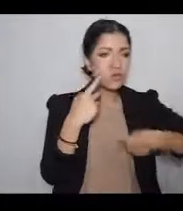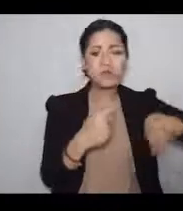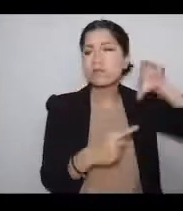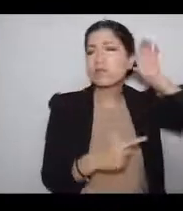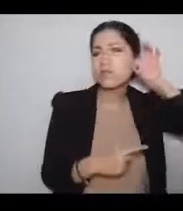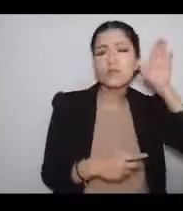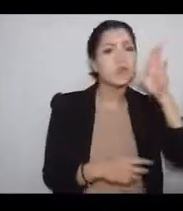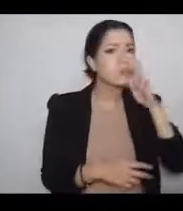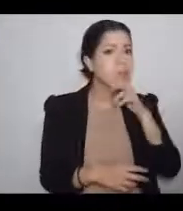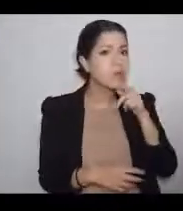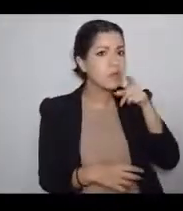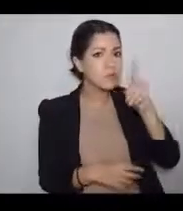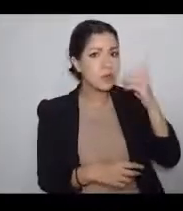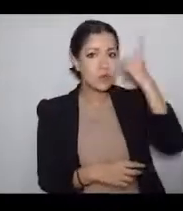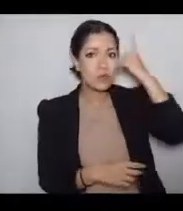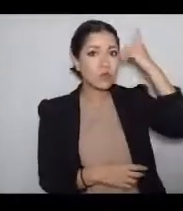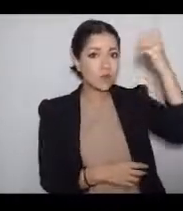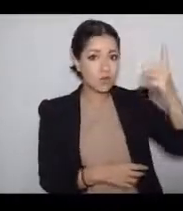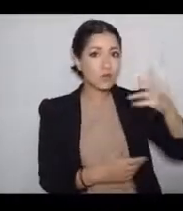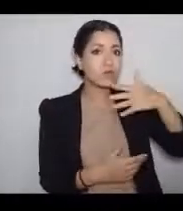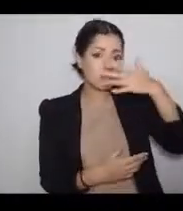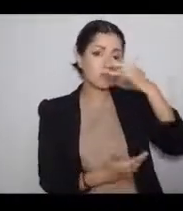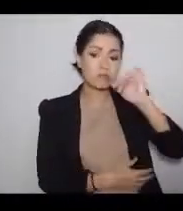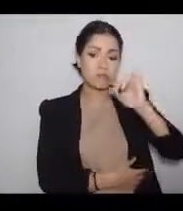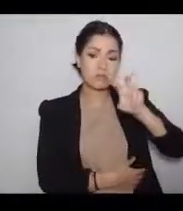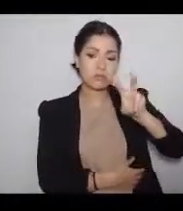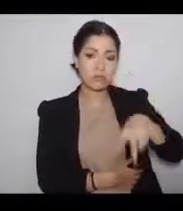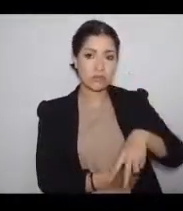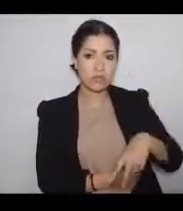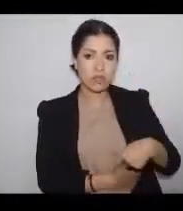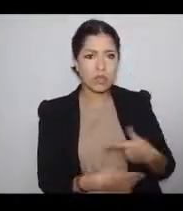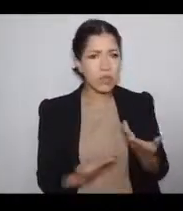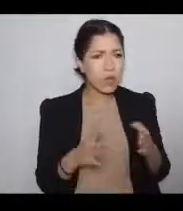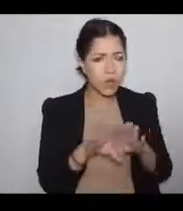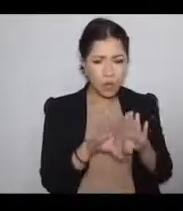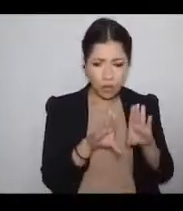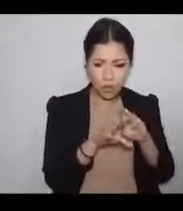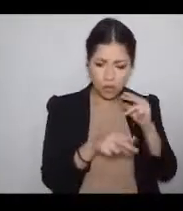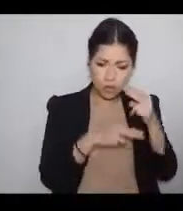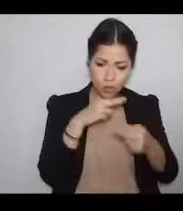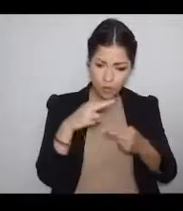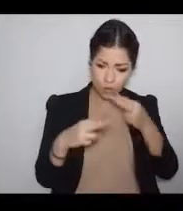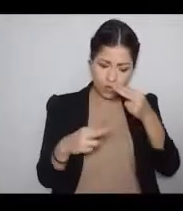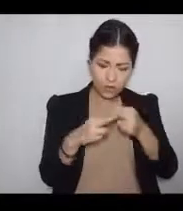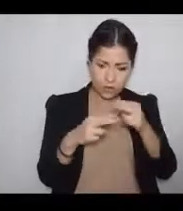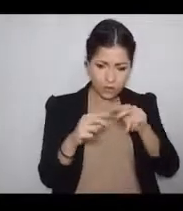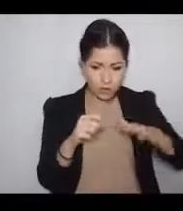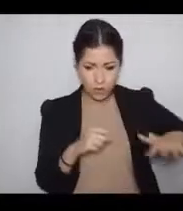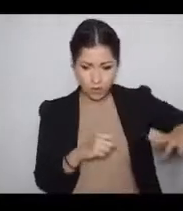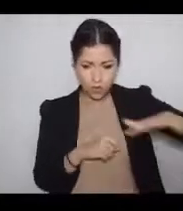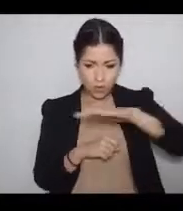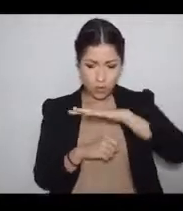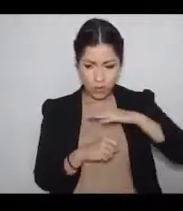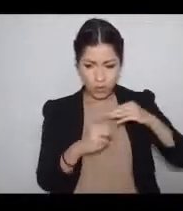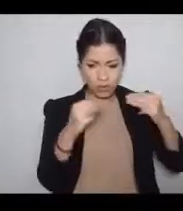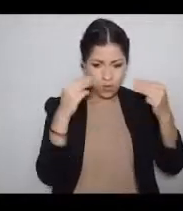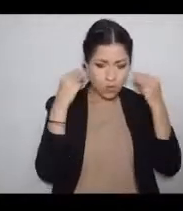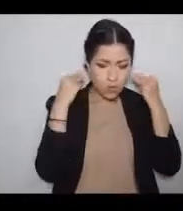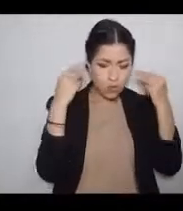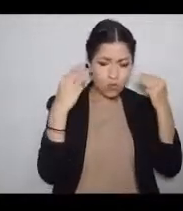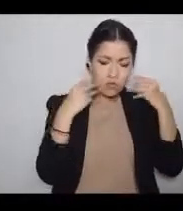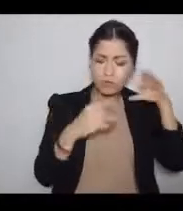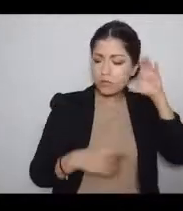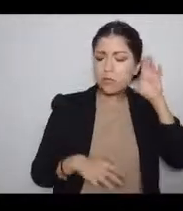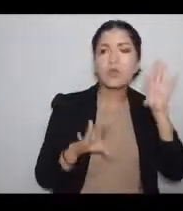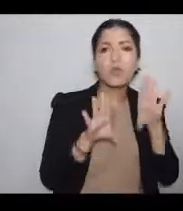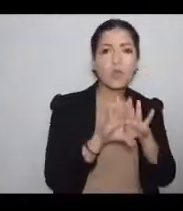que nadie se había hecho antes. ¿Cómo suena la música del universo? No entendemos el alma del